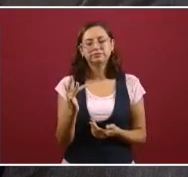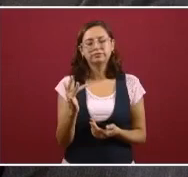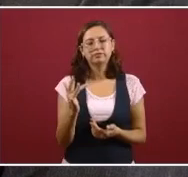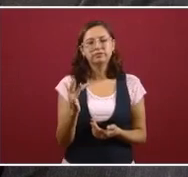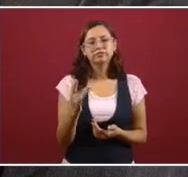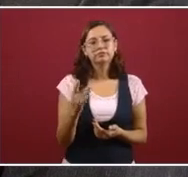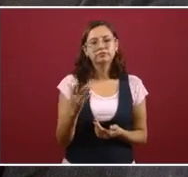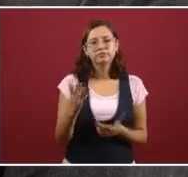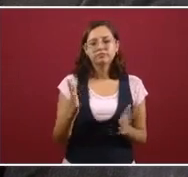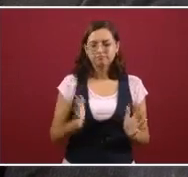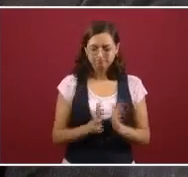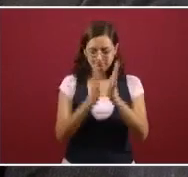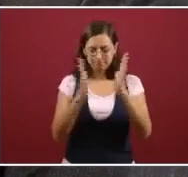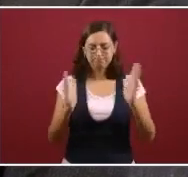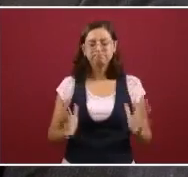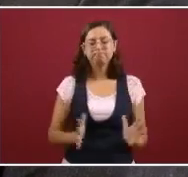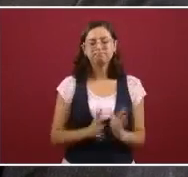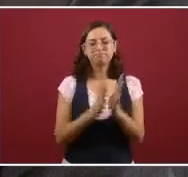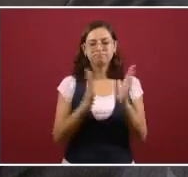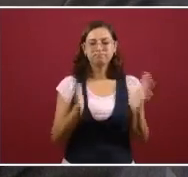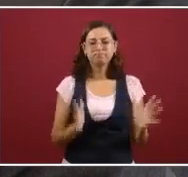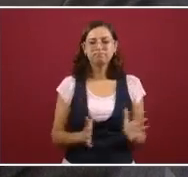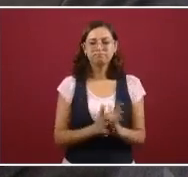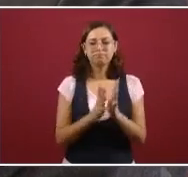esta participación para ir